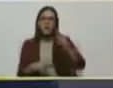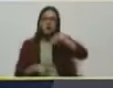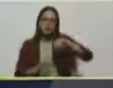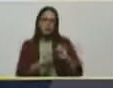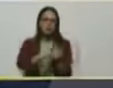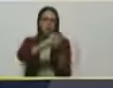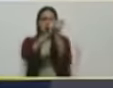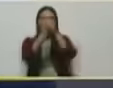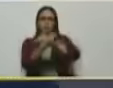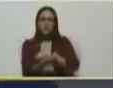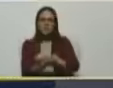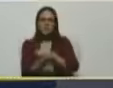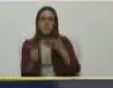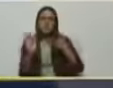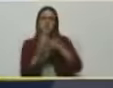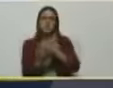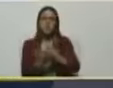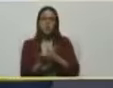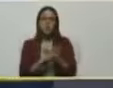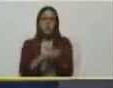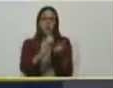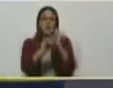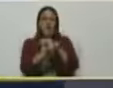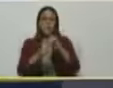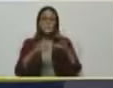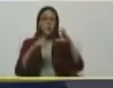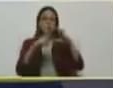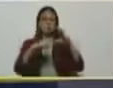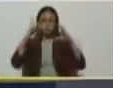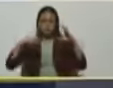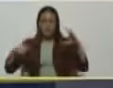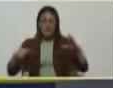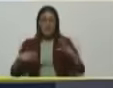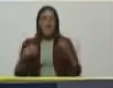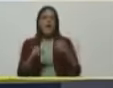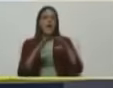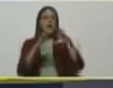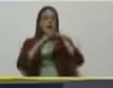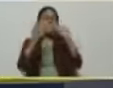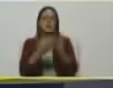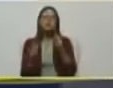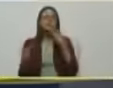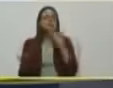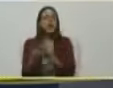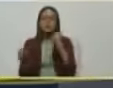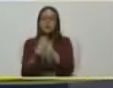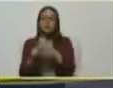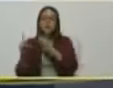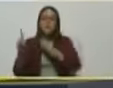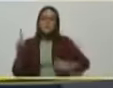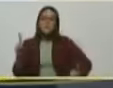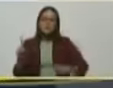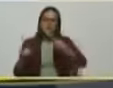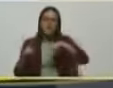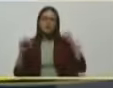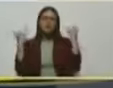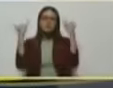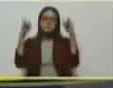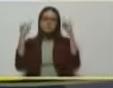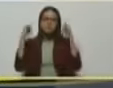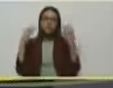convertiremos en la transición energética del planeta gracias a su guía, presidente. Y hoy podemos estar celebrando con